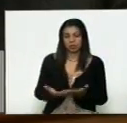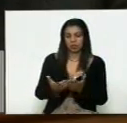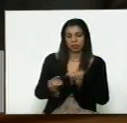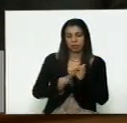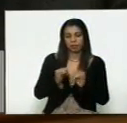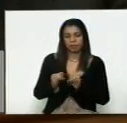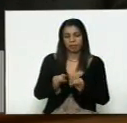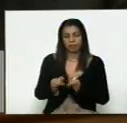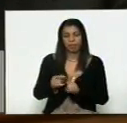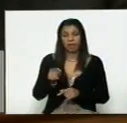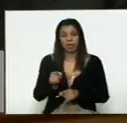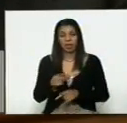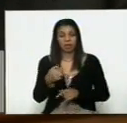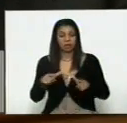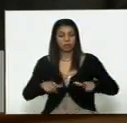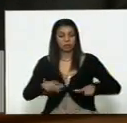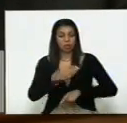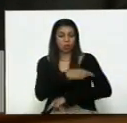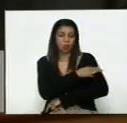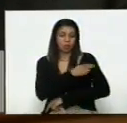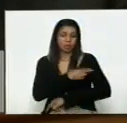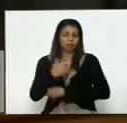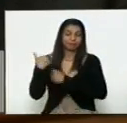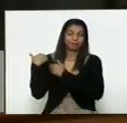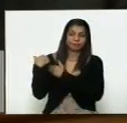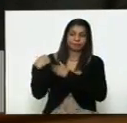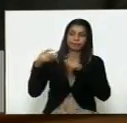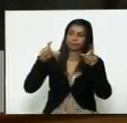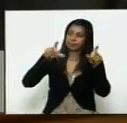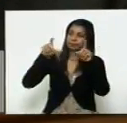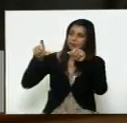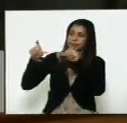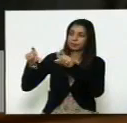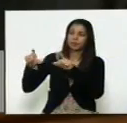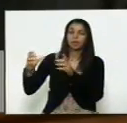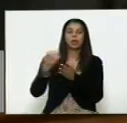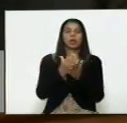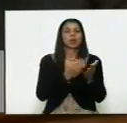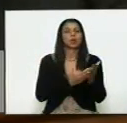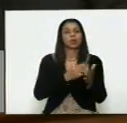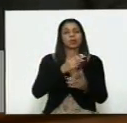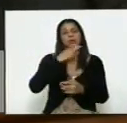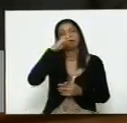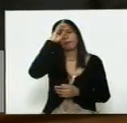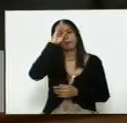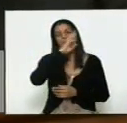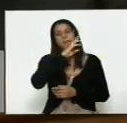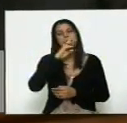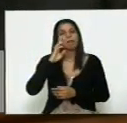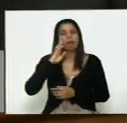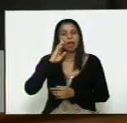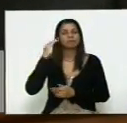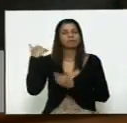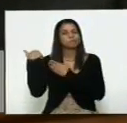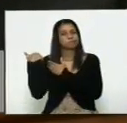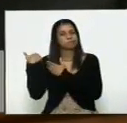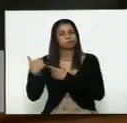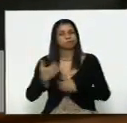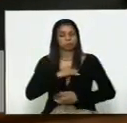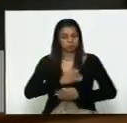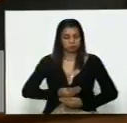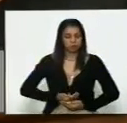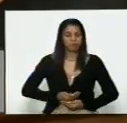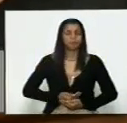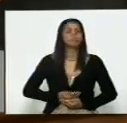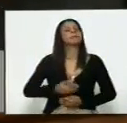se dicten los cursos de formación perinatal para las mujeres y hombres gestantes. Los ministerios del